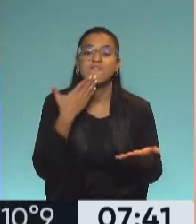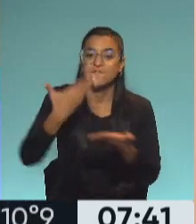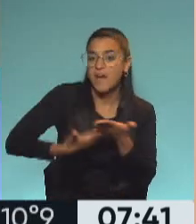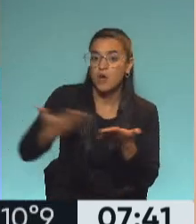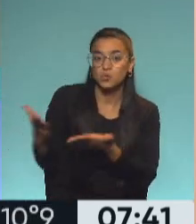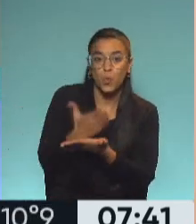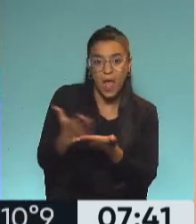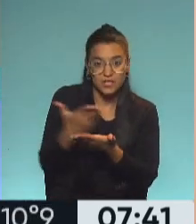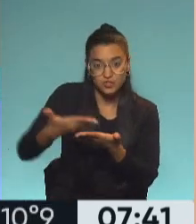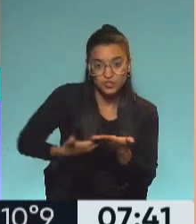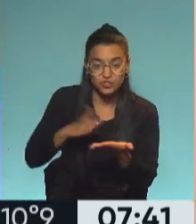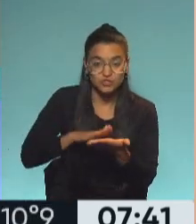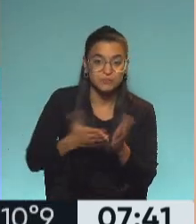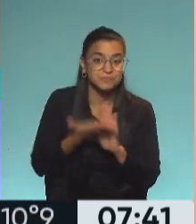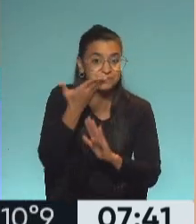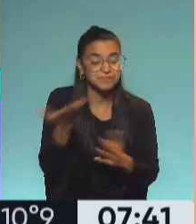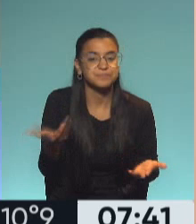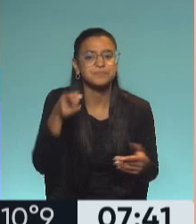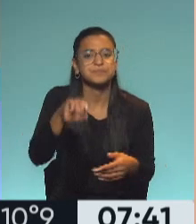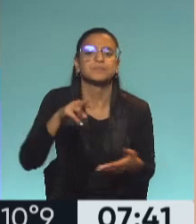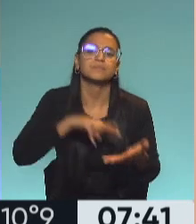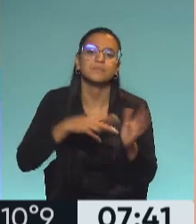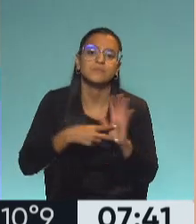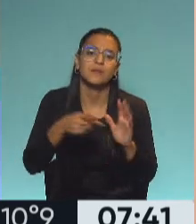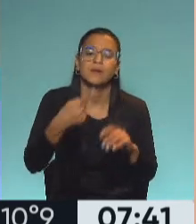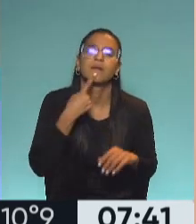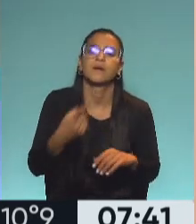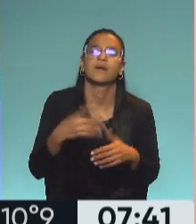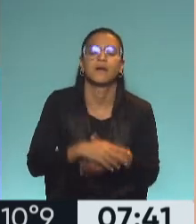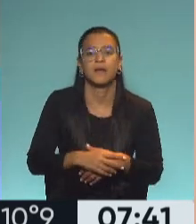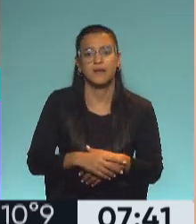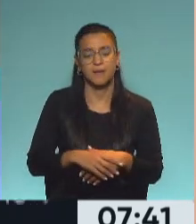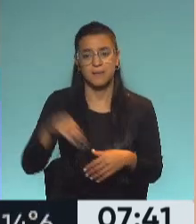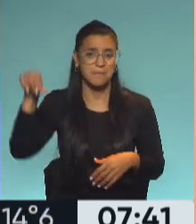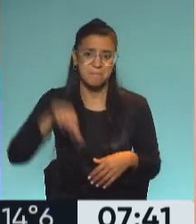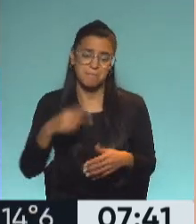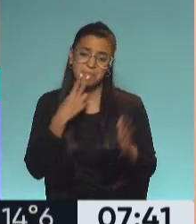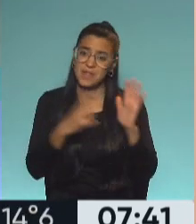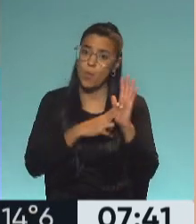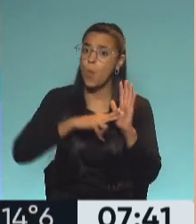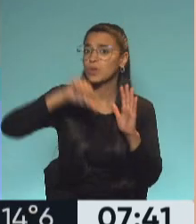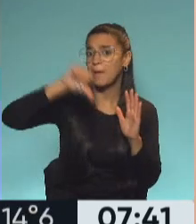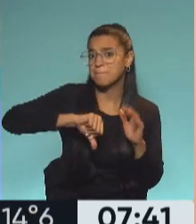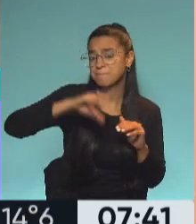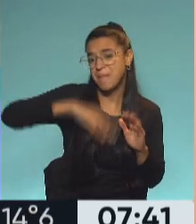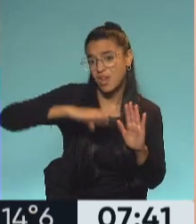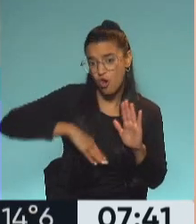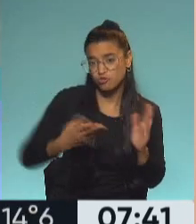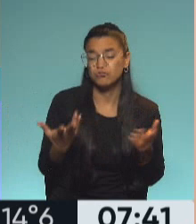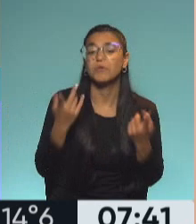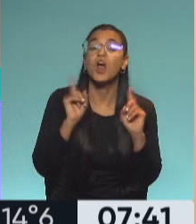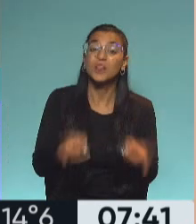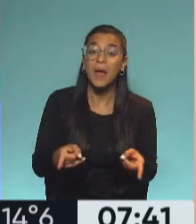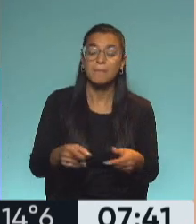subfacturación. ¿Esto qué significa? Que hay un perjuicio fiscal, porque tributan menos de lo que deberían, pero a la